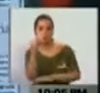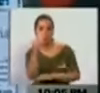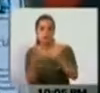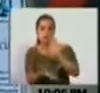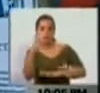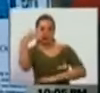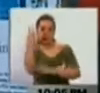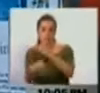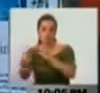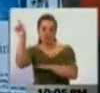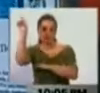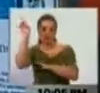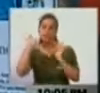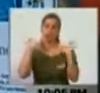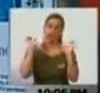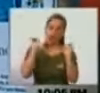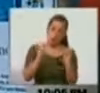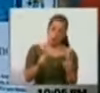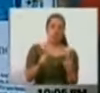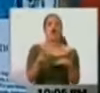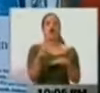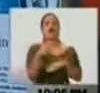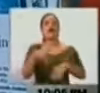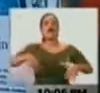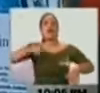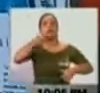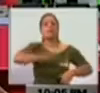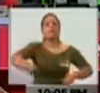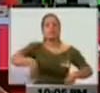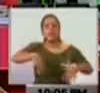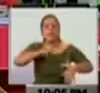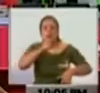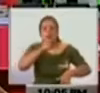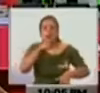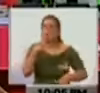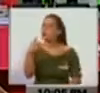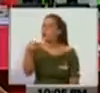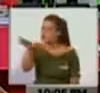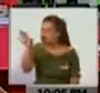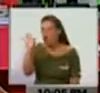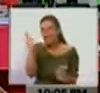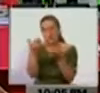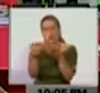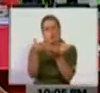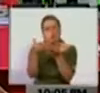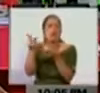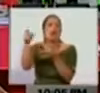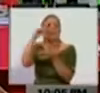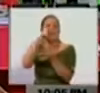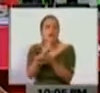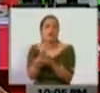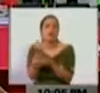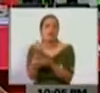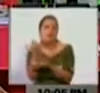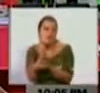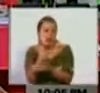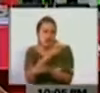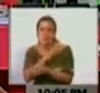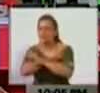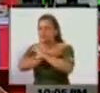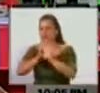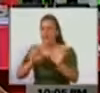Porque supuestamente tenía a su papá enfermo. Y colorín colorado, el cuento de Jatar se ha